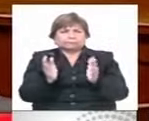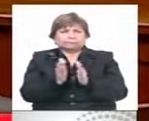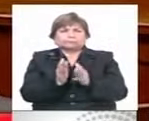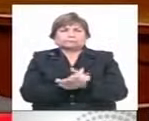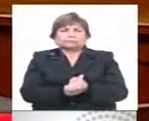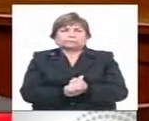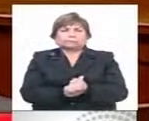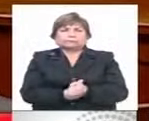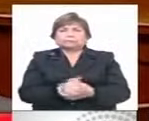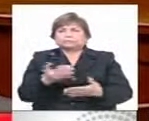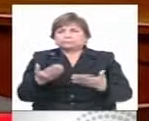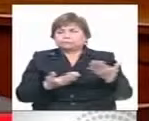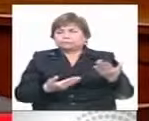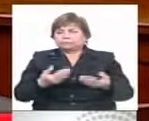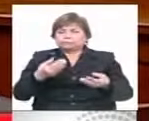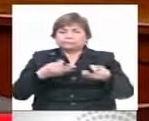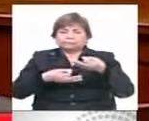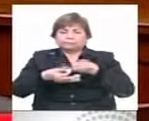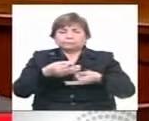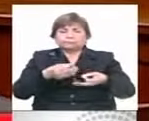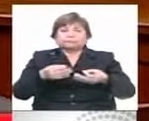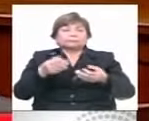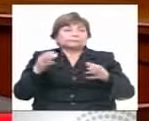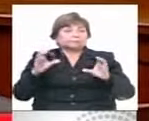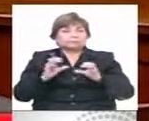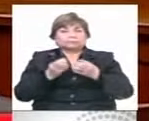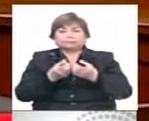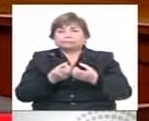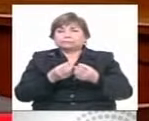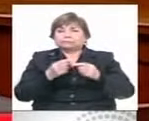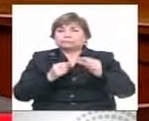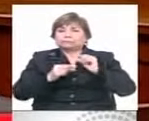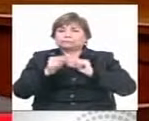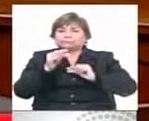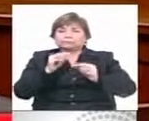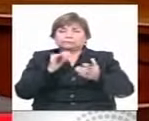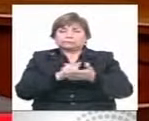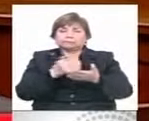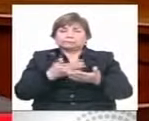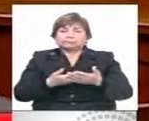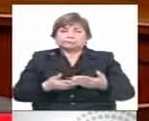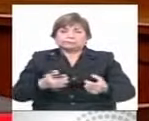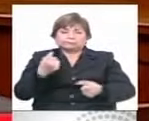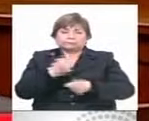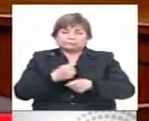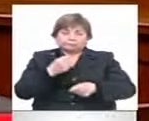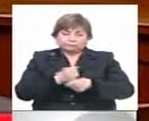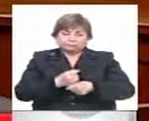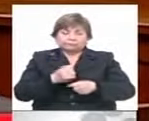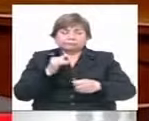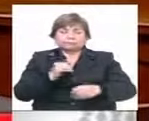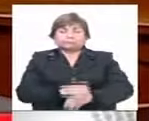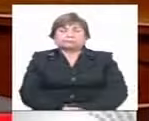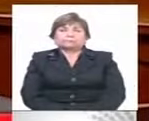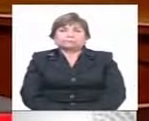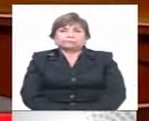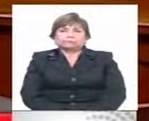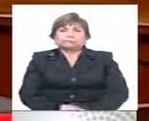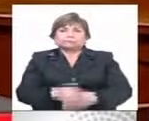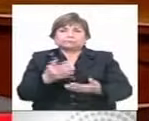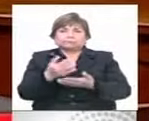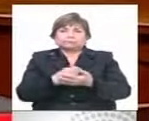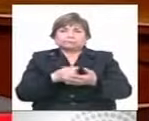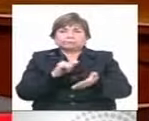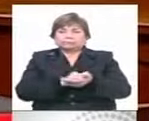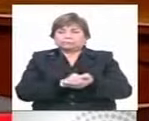digital, contribuir a la generación y a la recuperación de puestos de trabajo y para la generación de oportunidades para